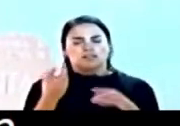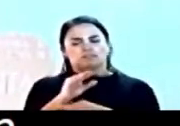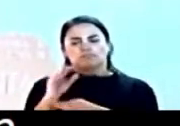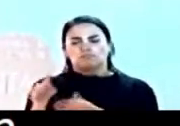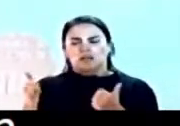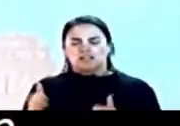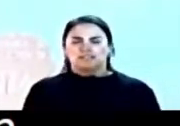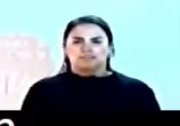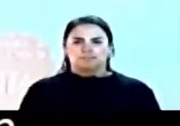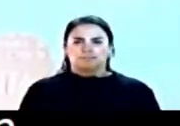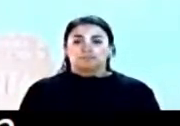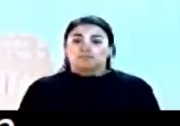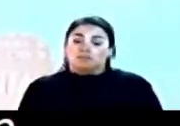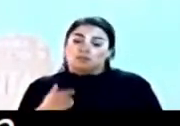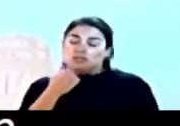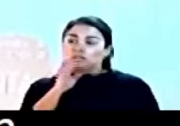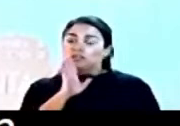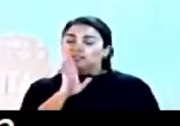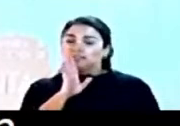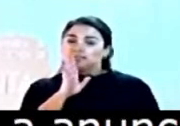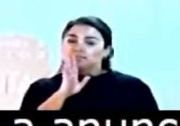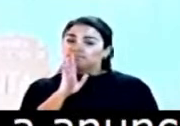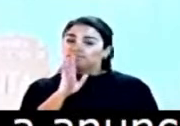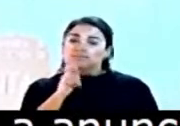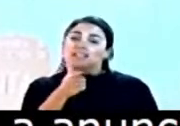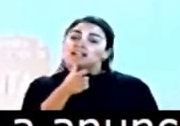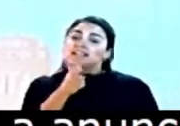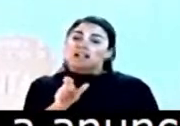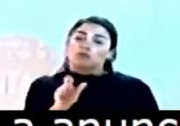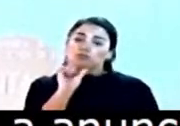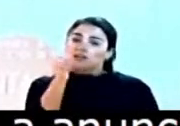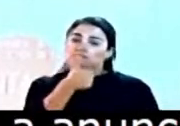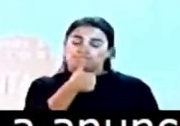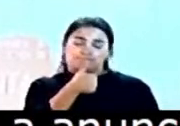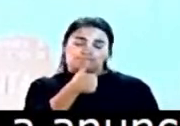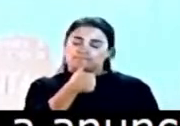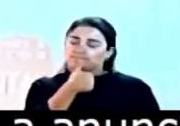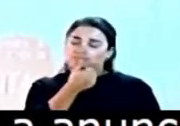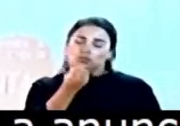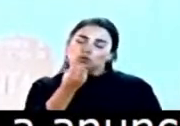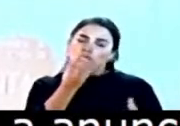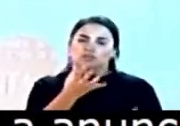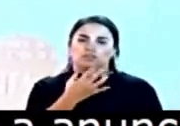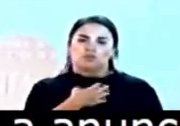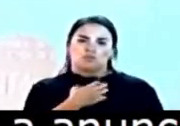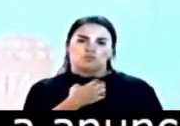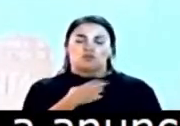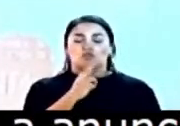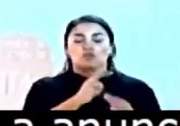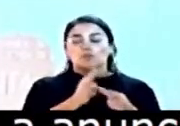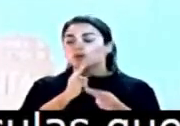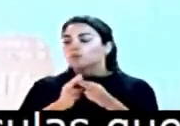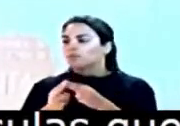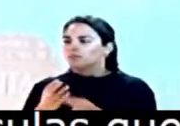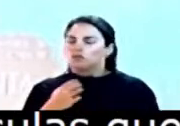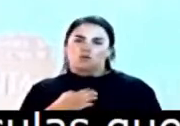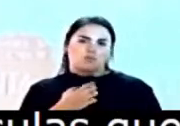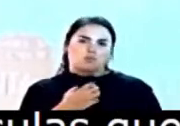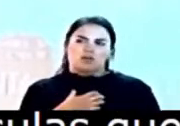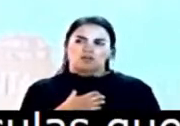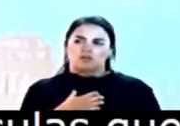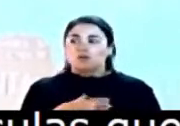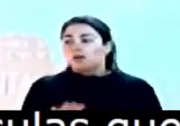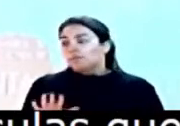inversiones. Pero como digo, hay cláusulas que no nos permiten hablar de los nombres de esas empresas, pero